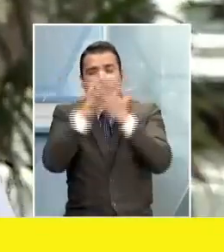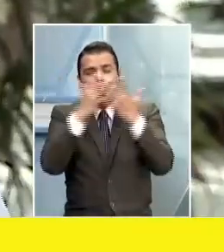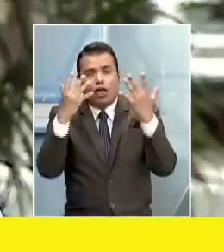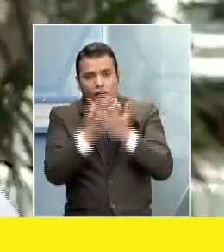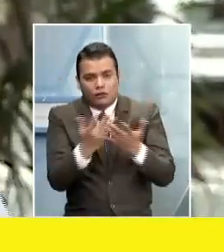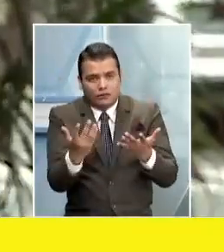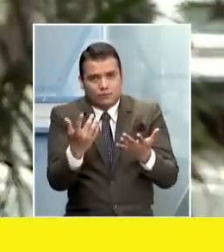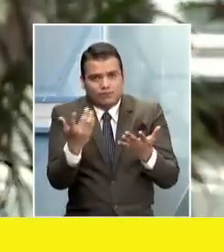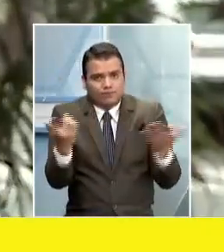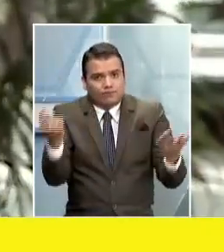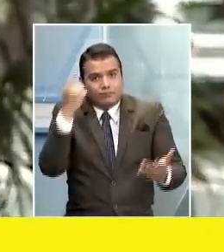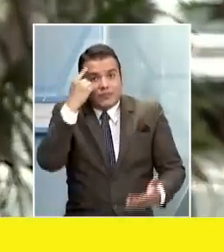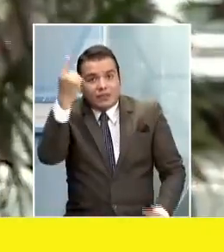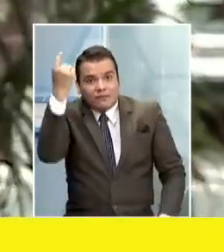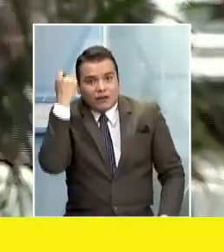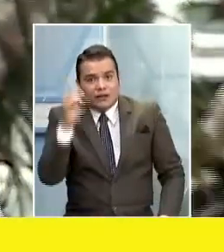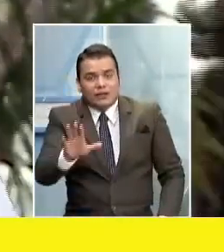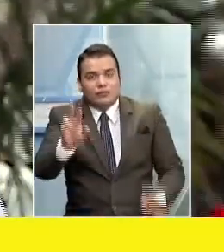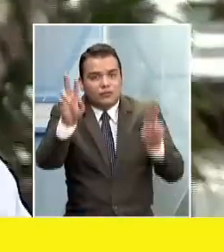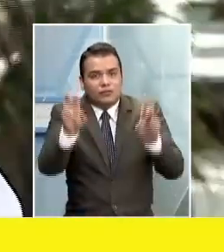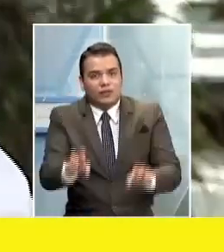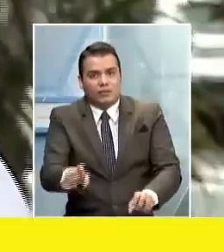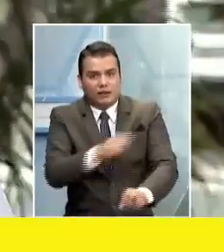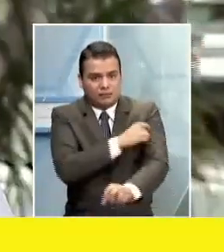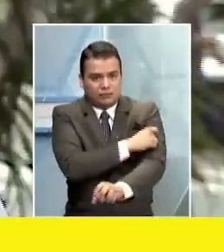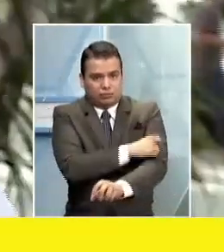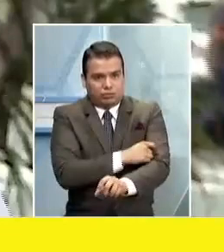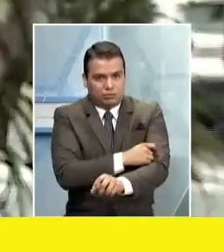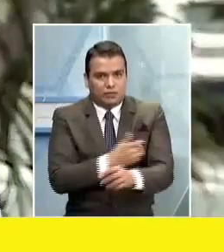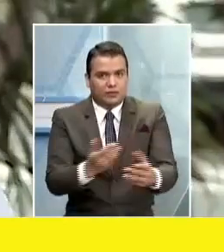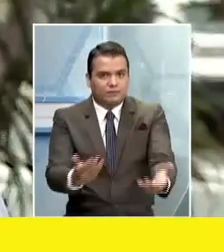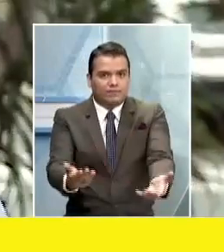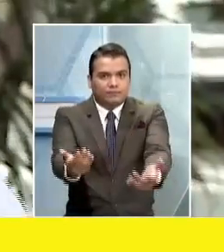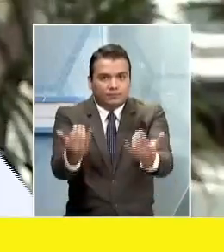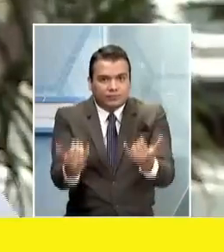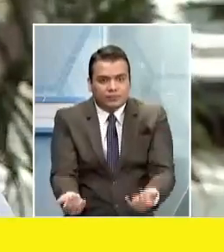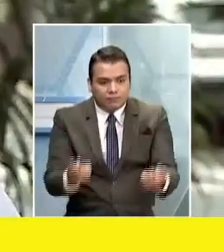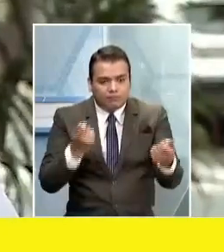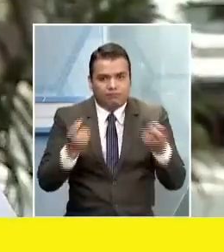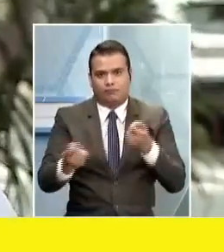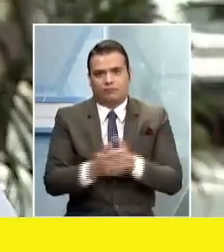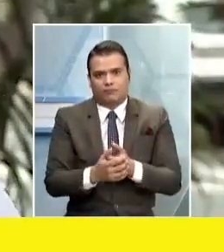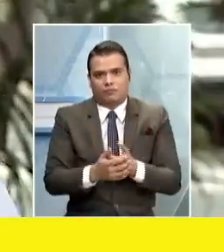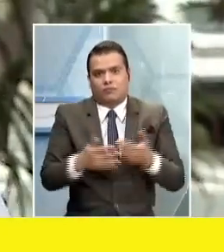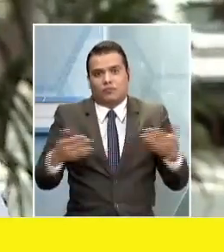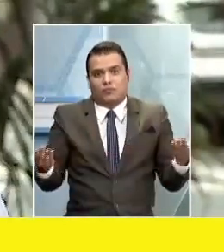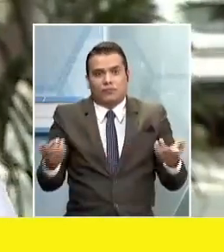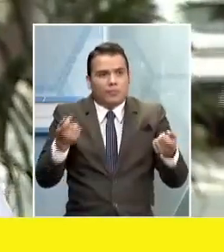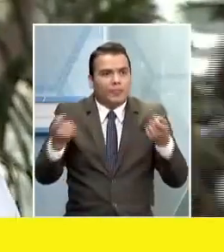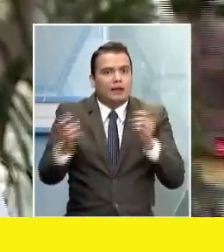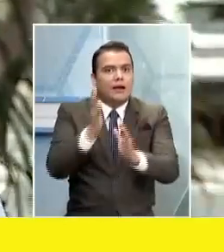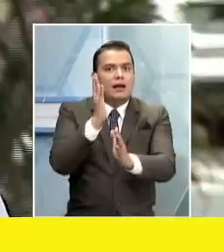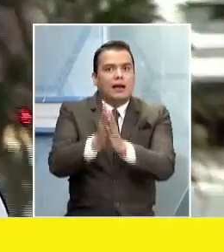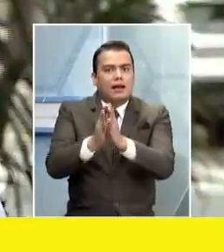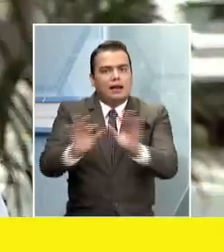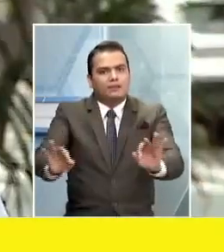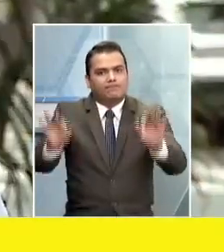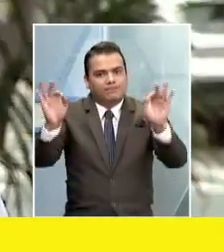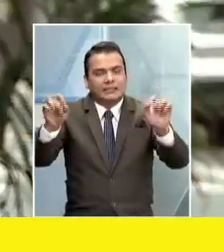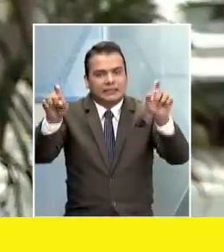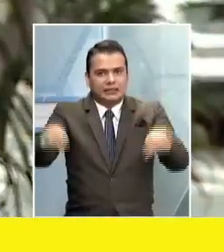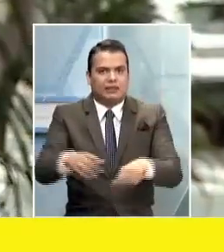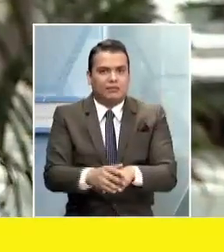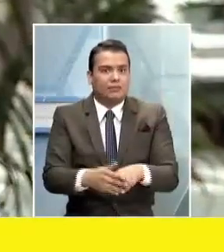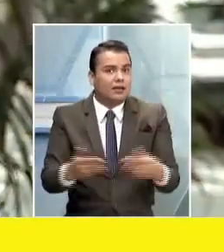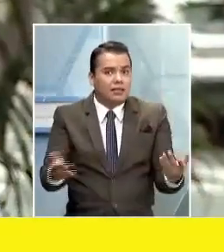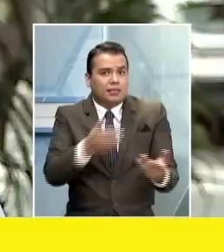mucha información en materia de la vacuna. Necesitamos superar ese reto porque de lo contrario la gente no va a confiar en la vacuna y necesitamos que haya confianza en